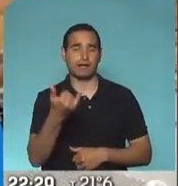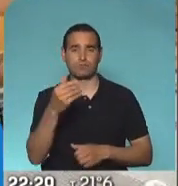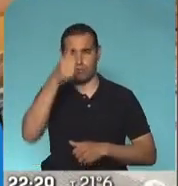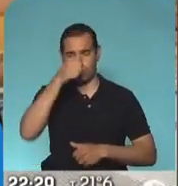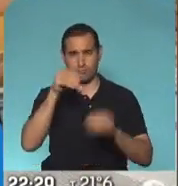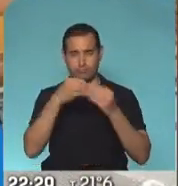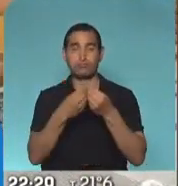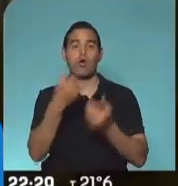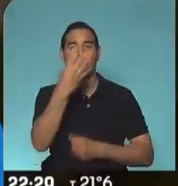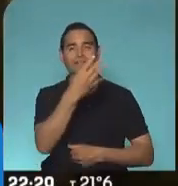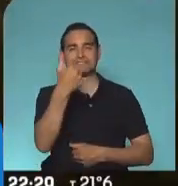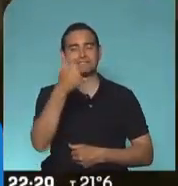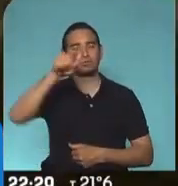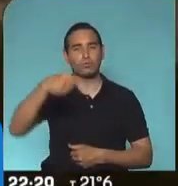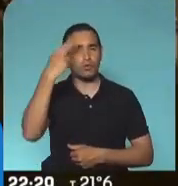octubre un